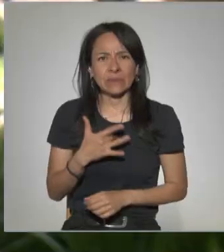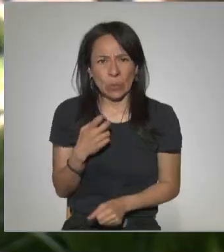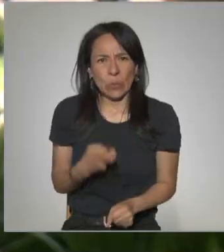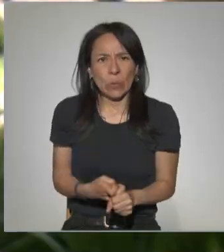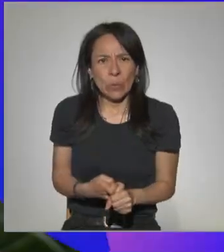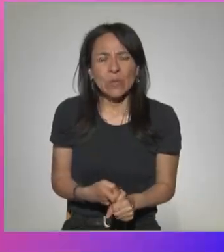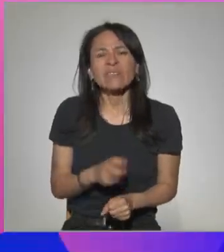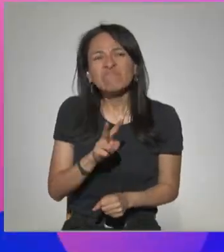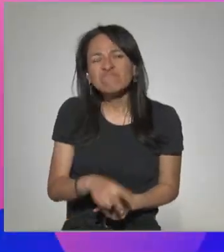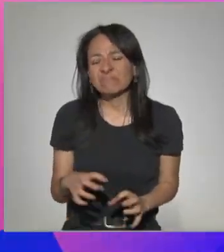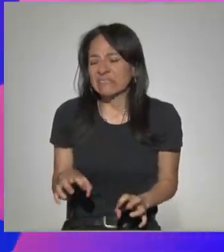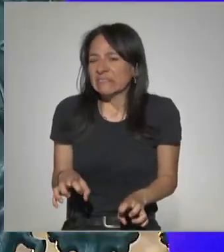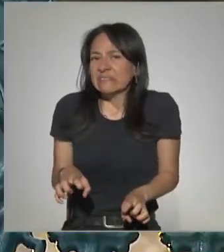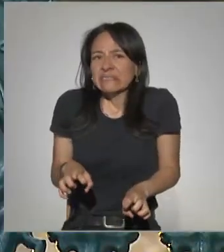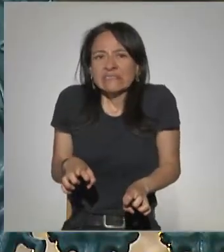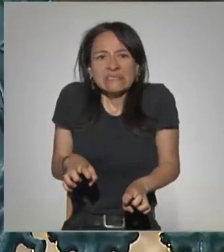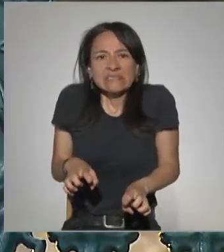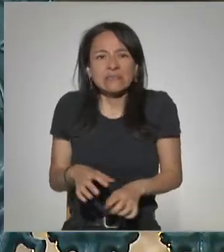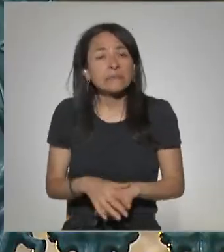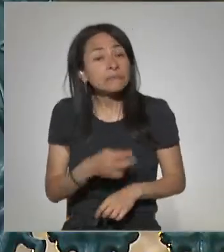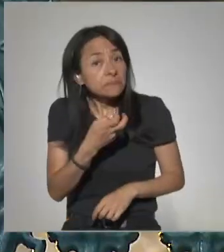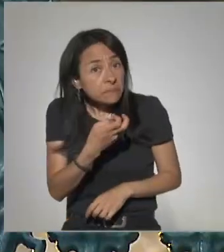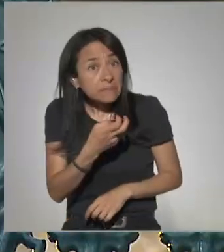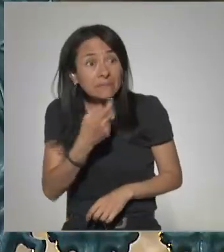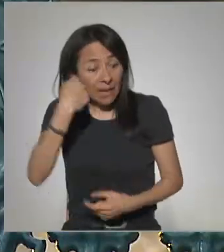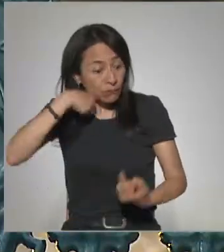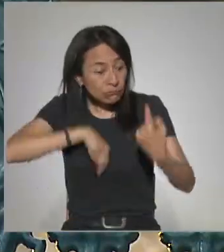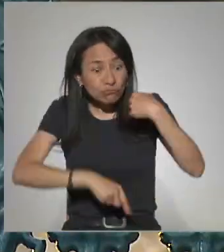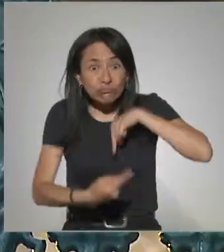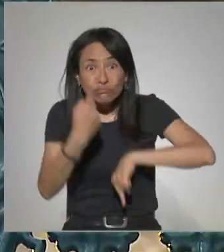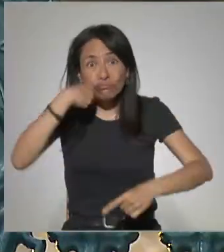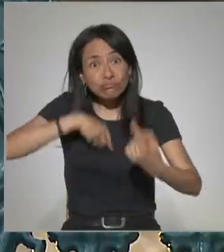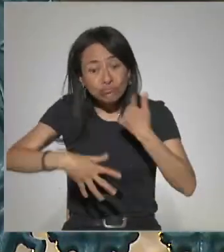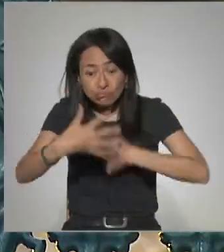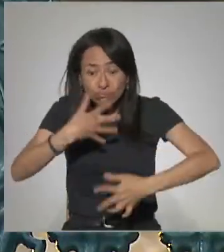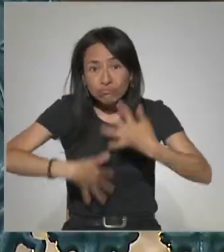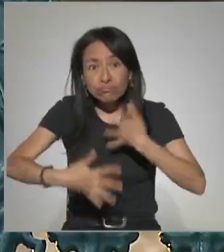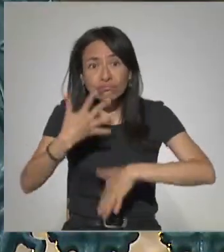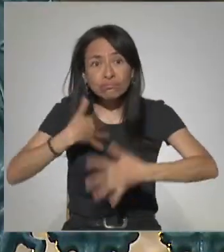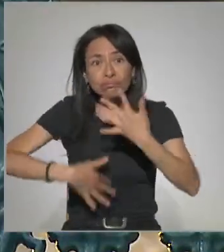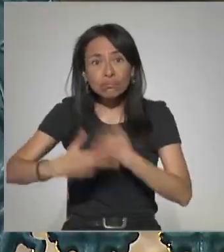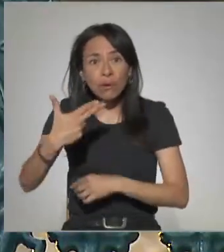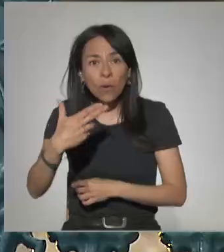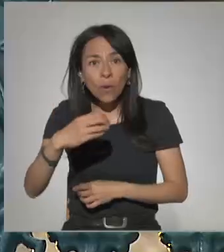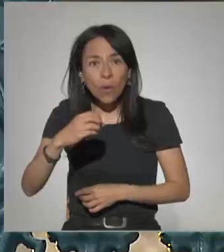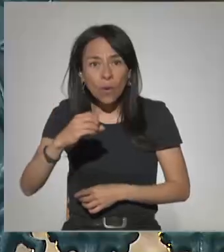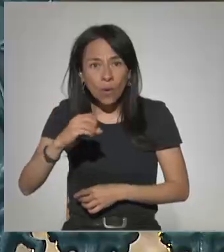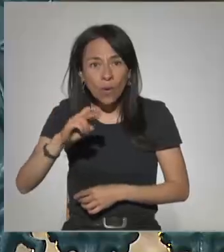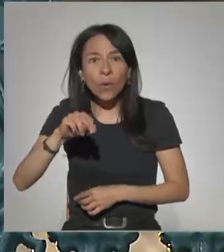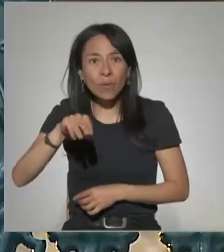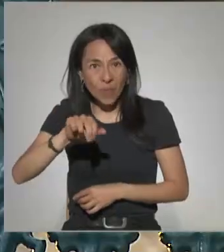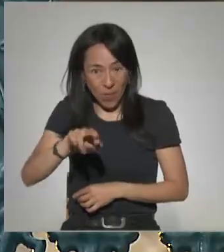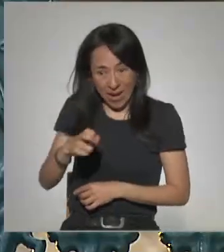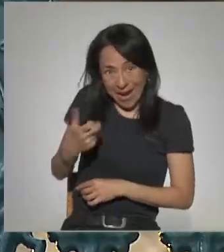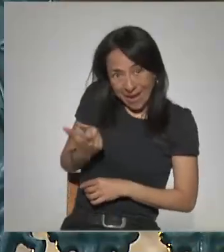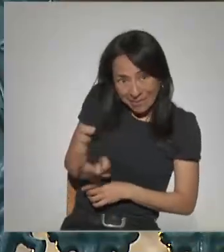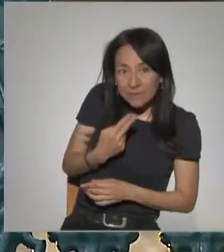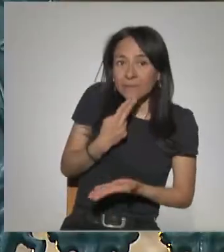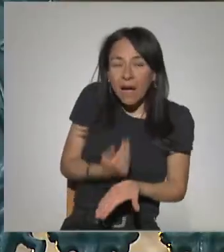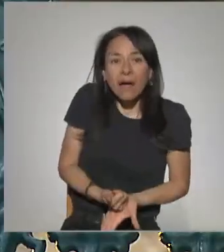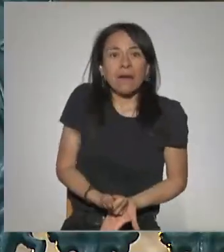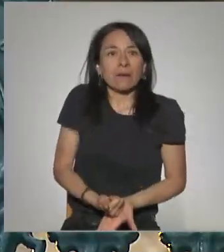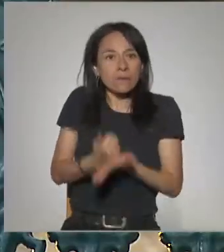Pues sí, con mucha tensión. Nos ayuda esta hormona a contener o a prepararnos para